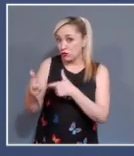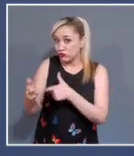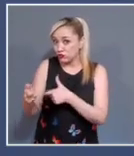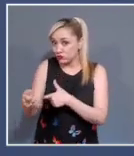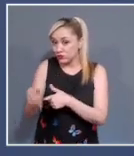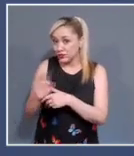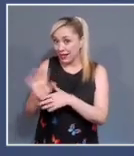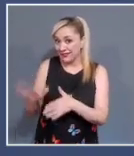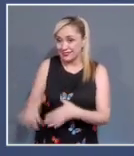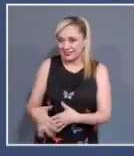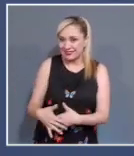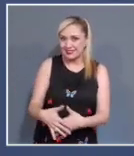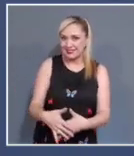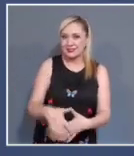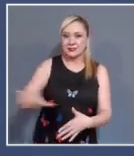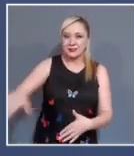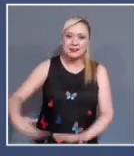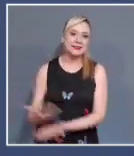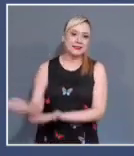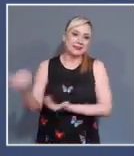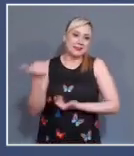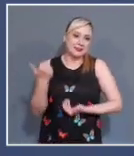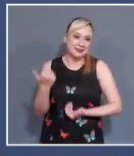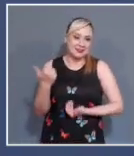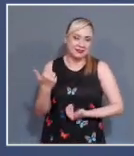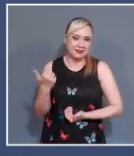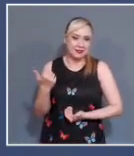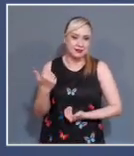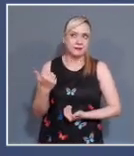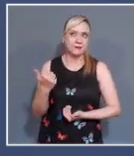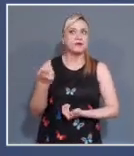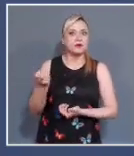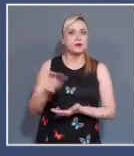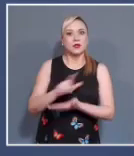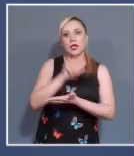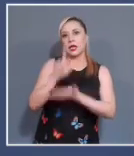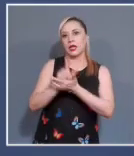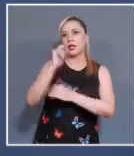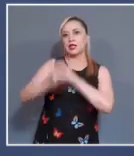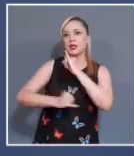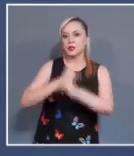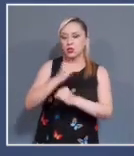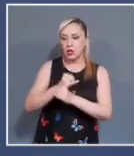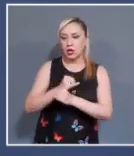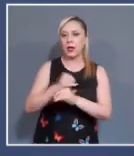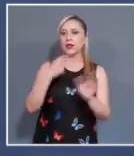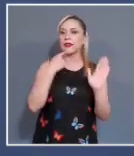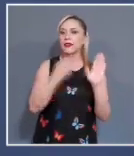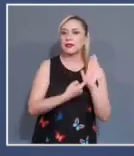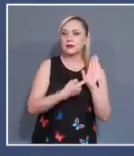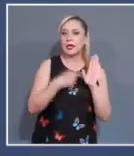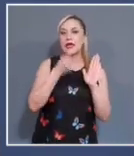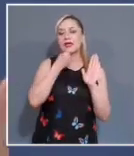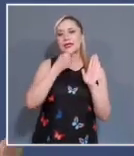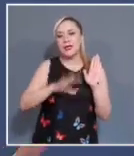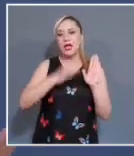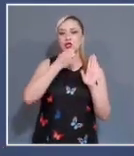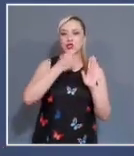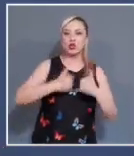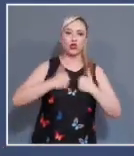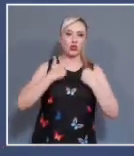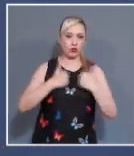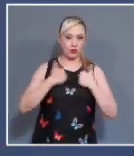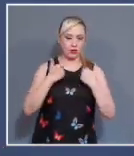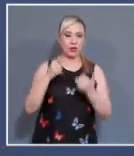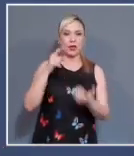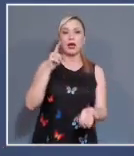derecho internacional privado y desde la protección integral e internacional debida a nuestras niñas, niños y adolescentes que se encuentran inmersos